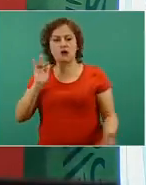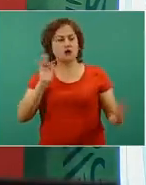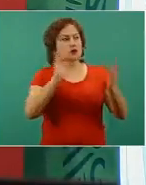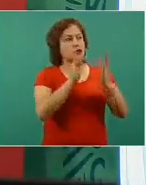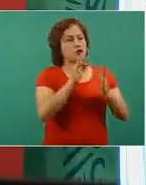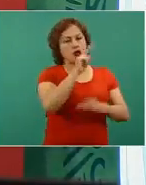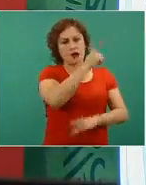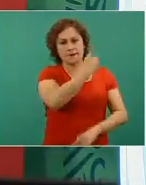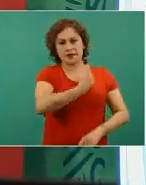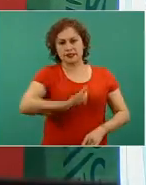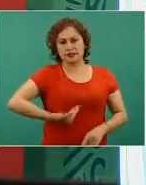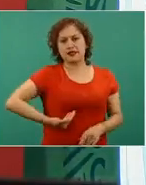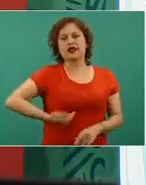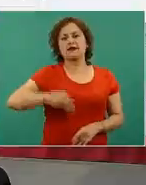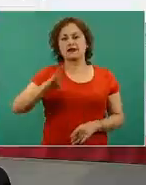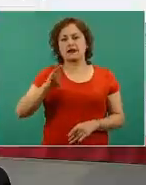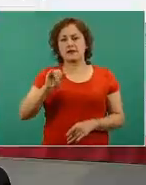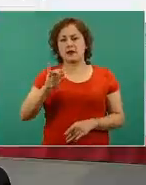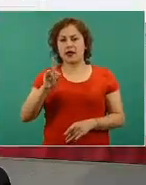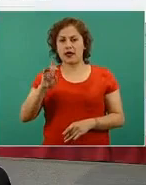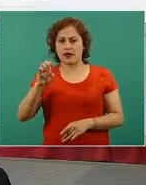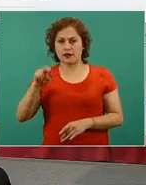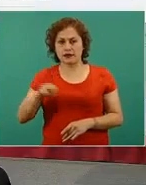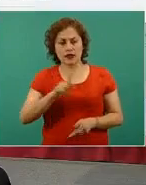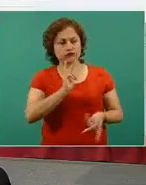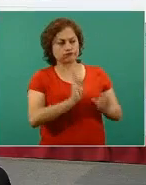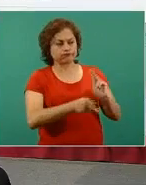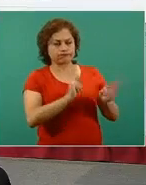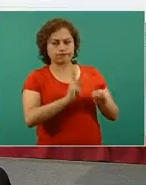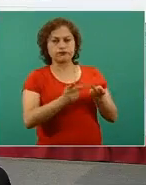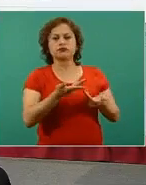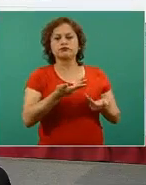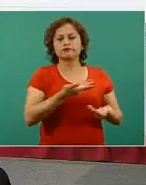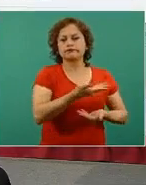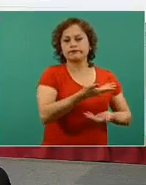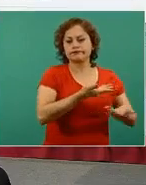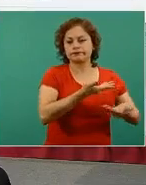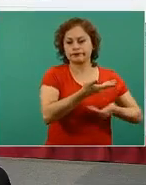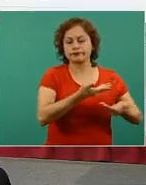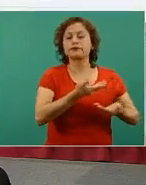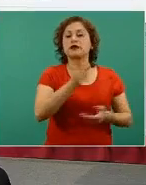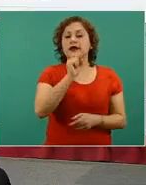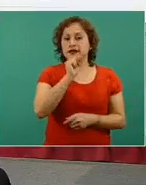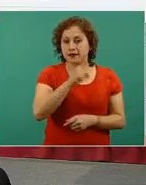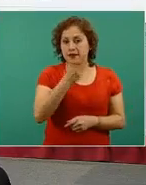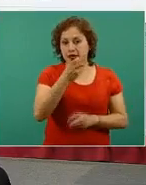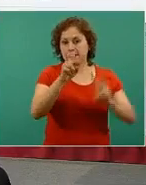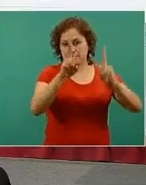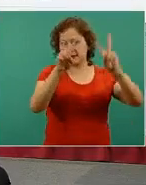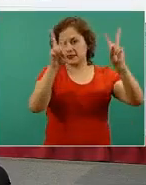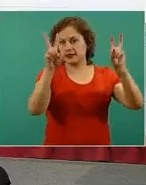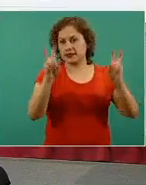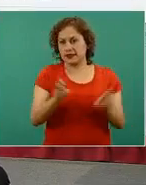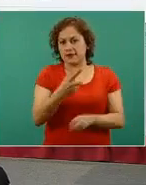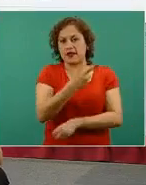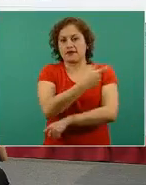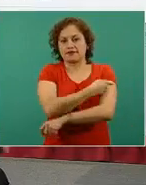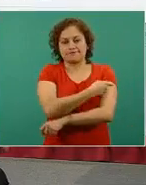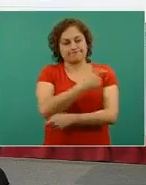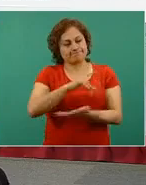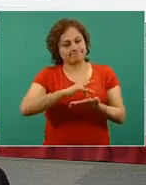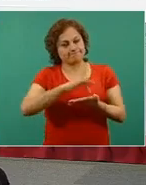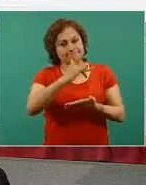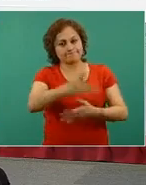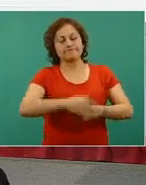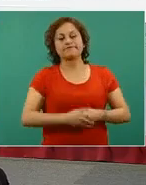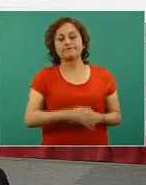Biden, para comentar distintos aspectos de la relación binacional, pero también de importancia. Y vamos a tener más